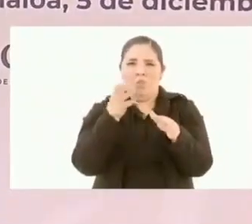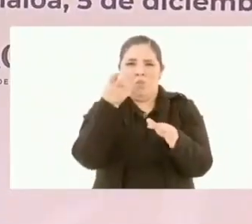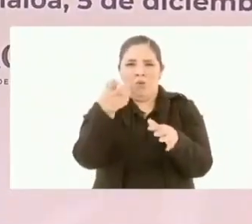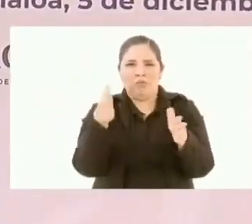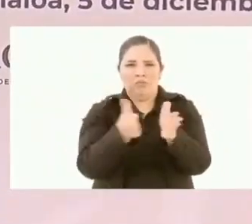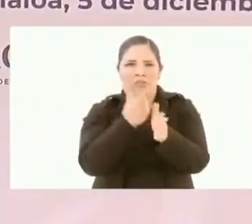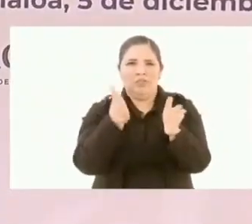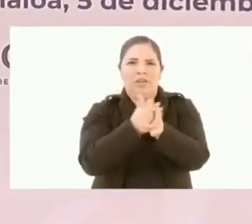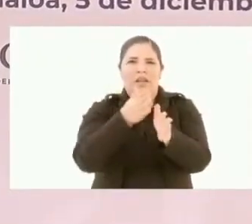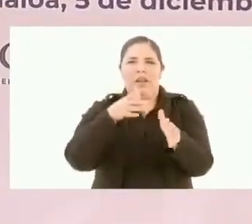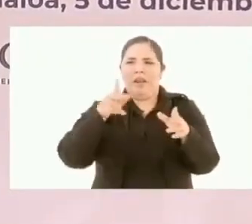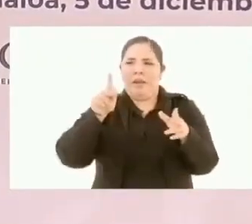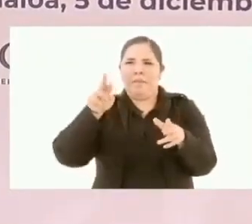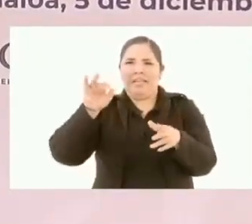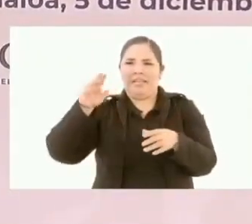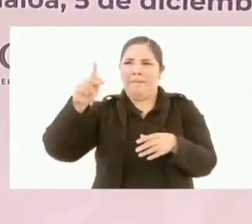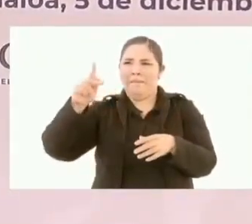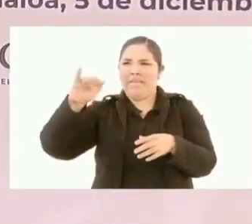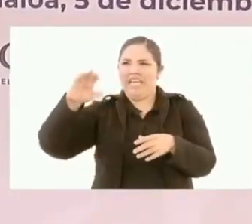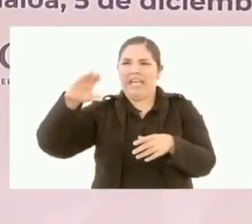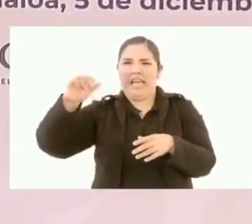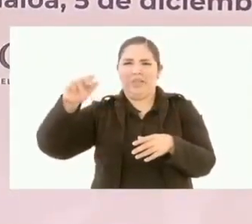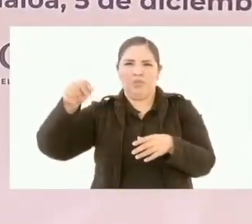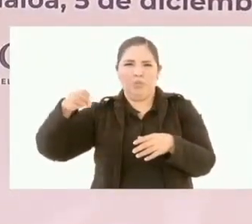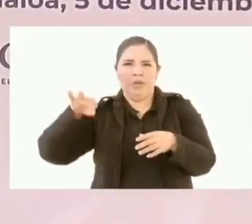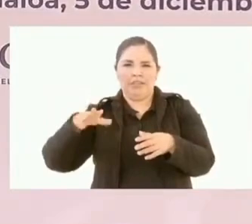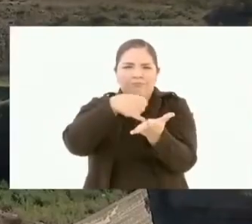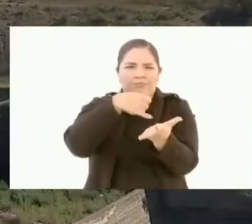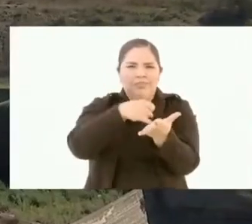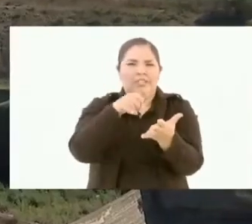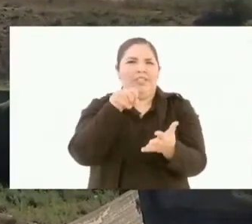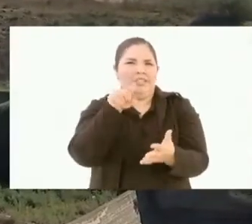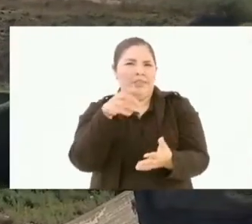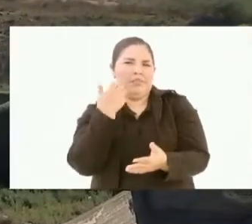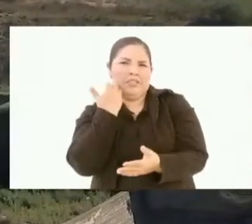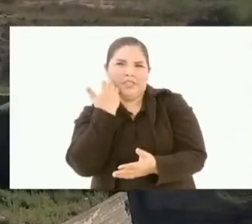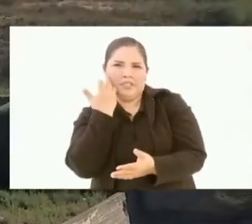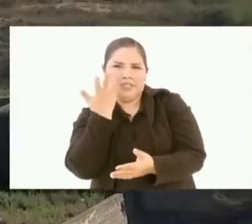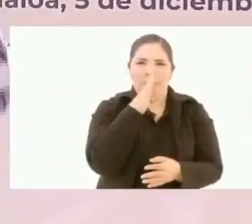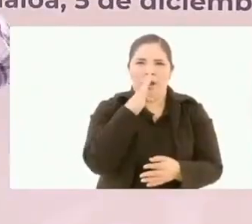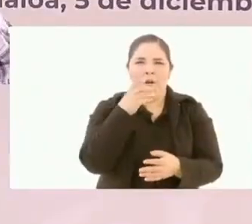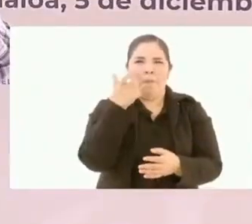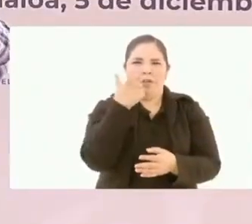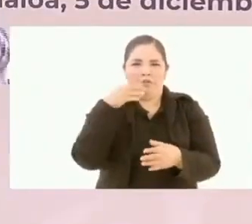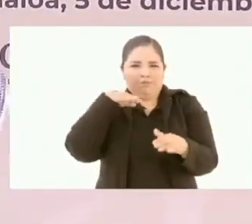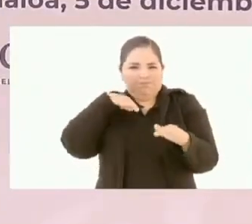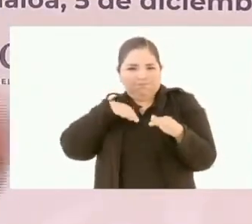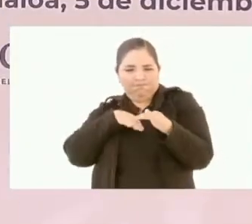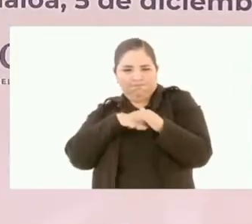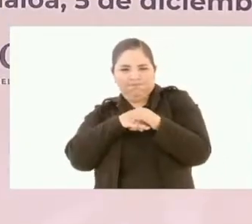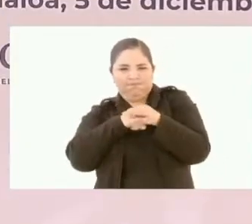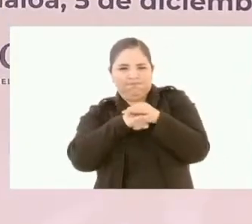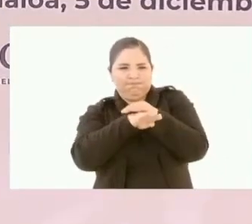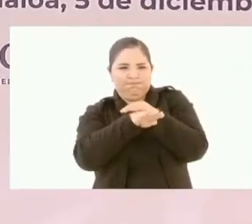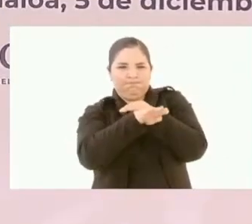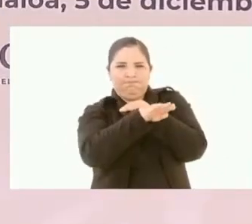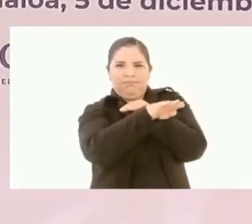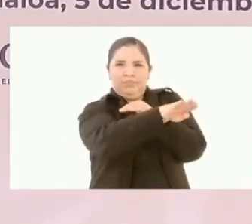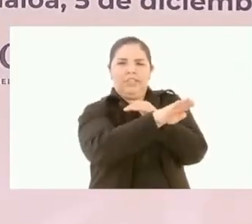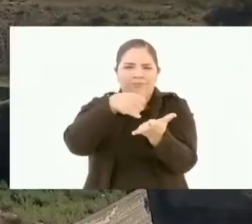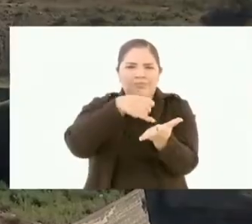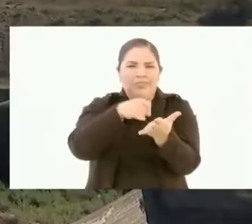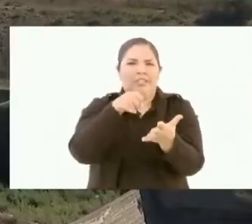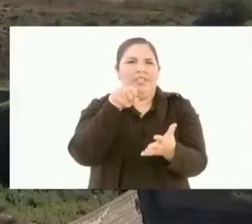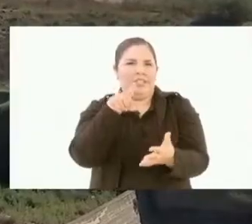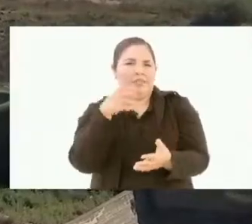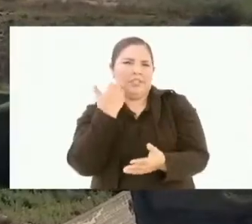que es dotar de agua a Mazatlán. Para eso se construyó un acueducto de 33